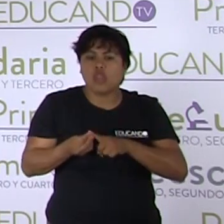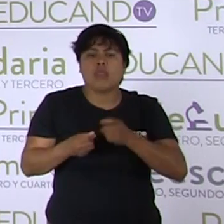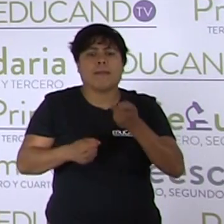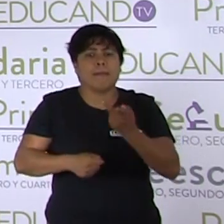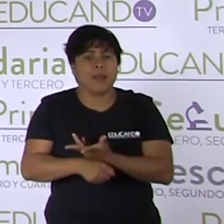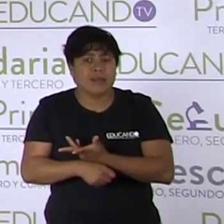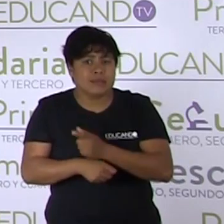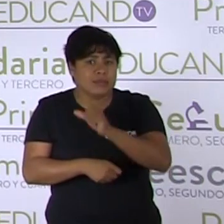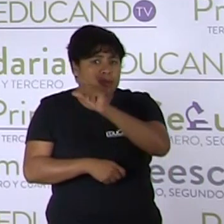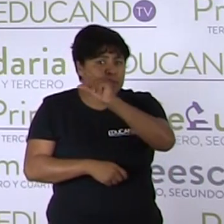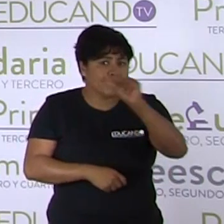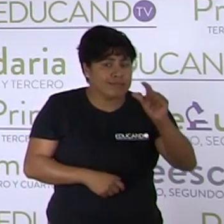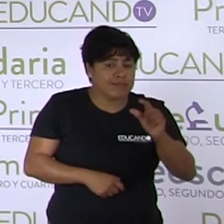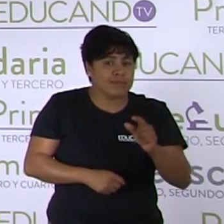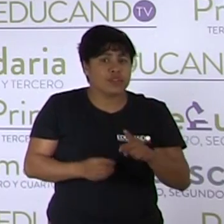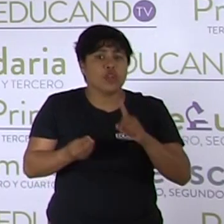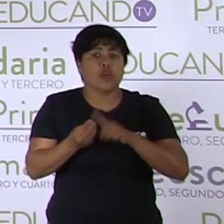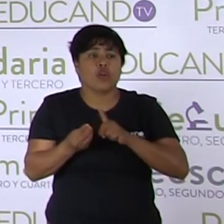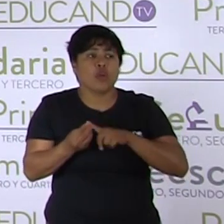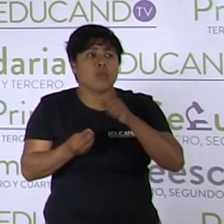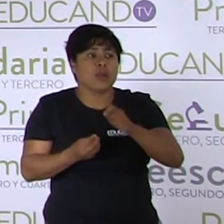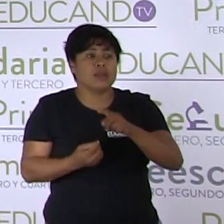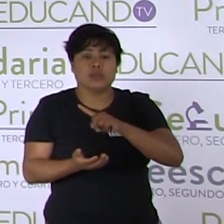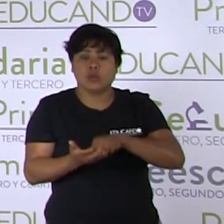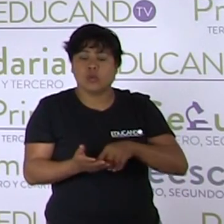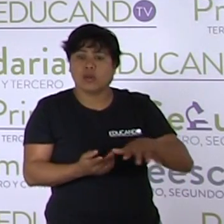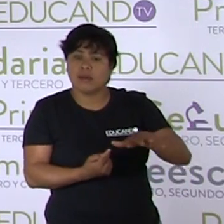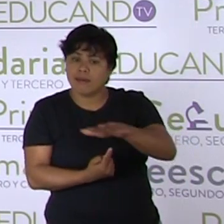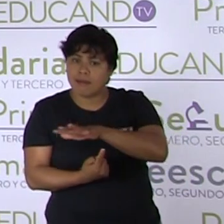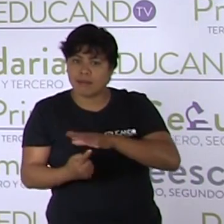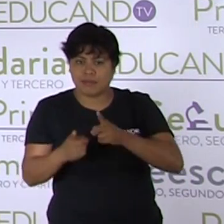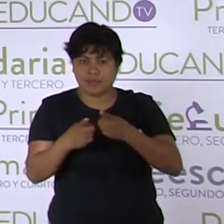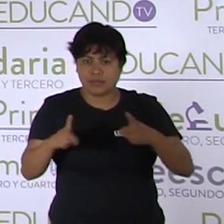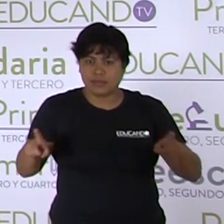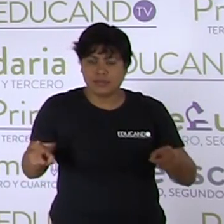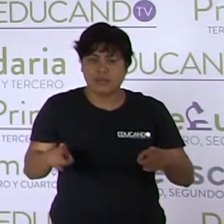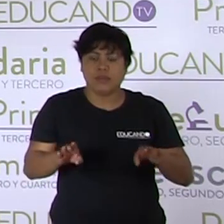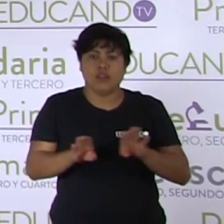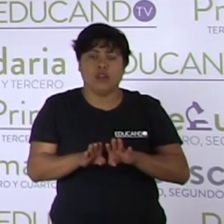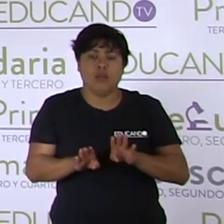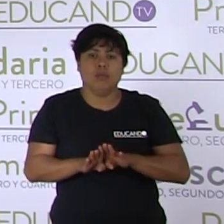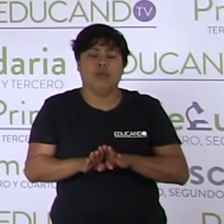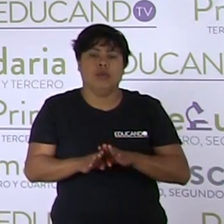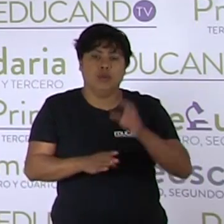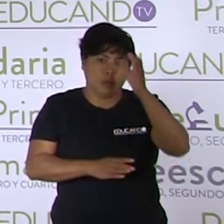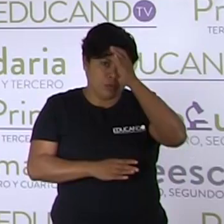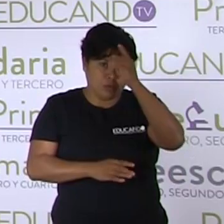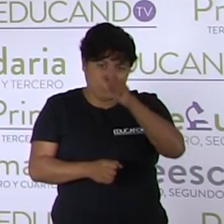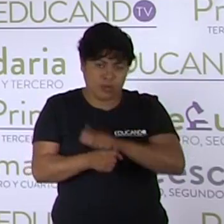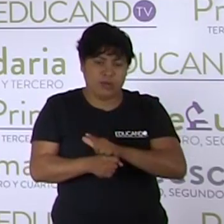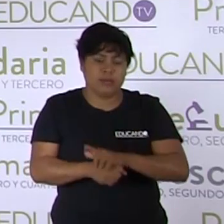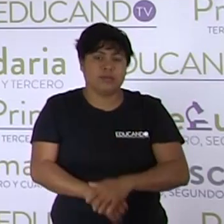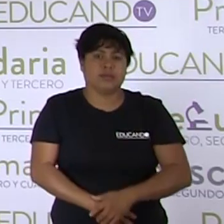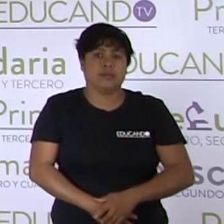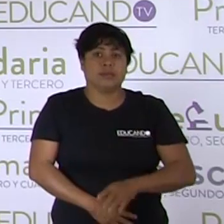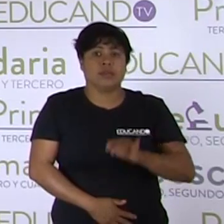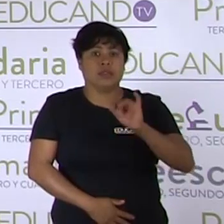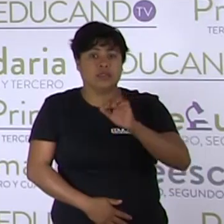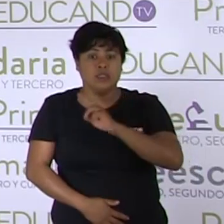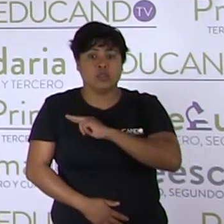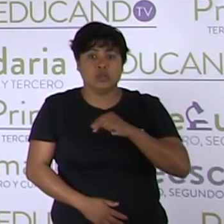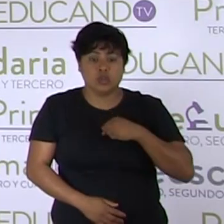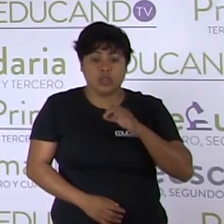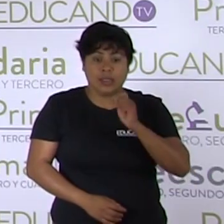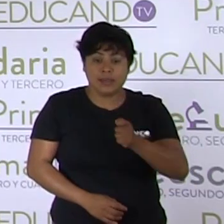suceden, cómo es el ambiente en donde se desarrolla, tanto social como cultural, si influye